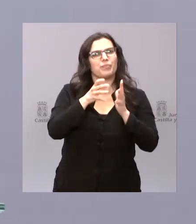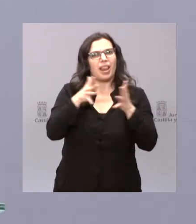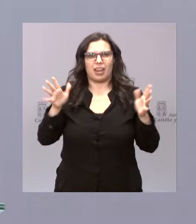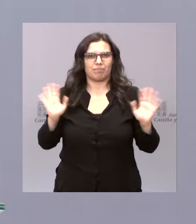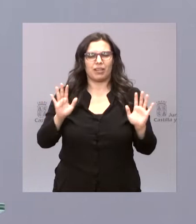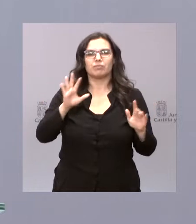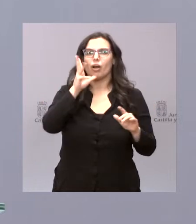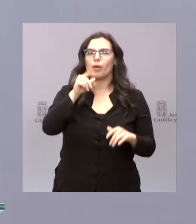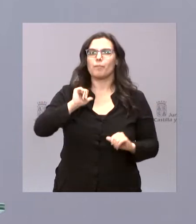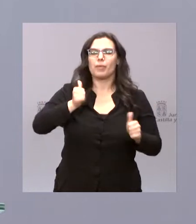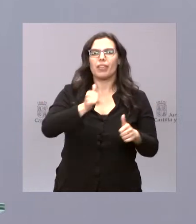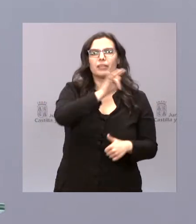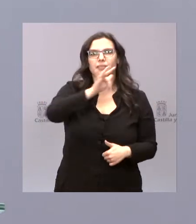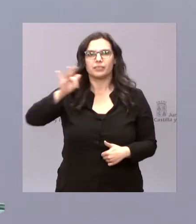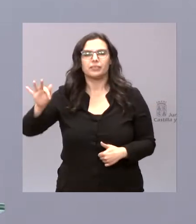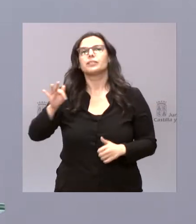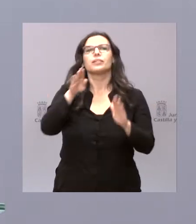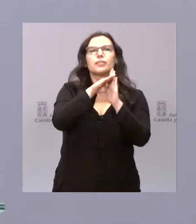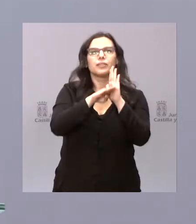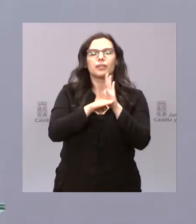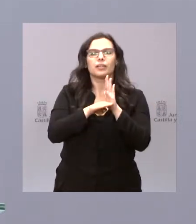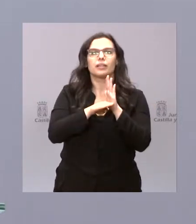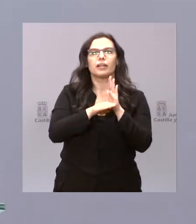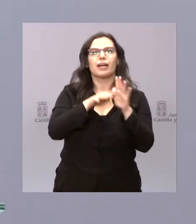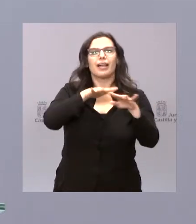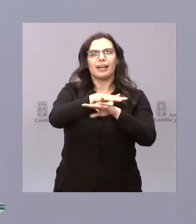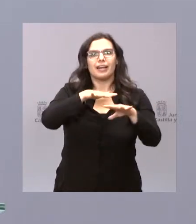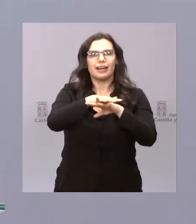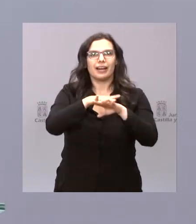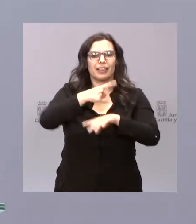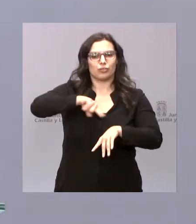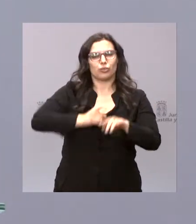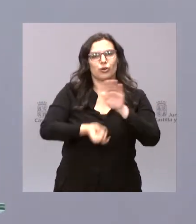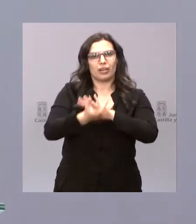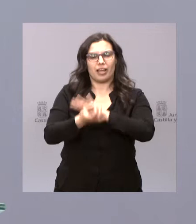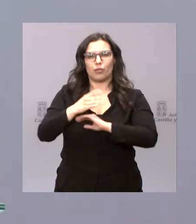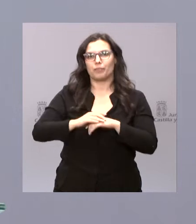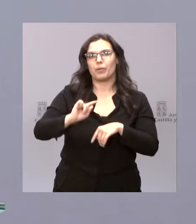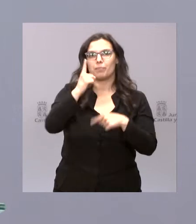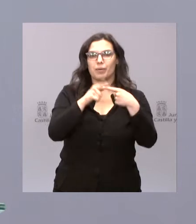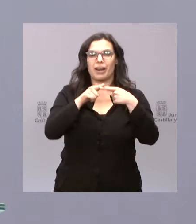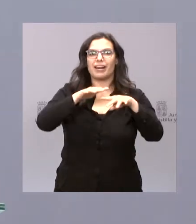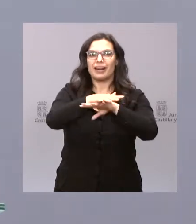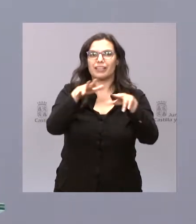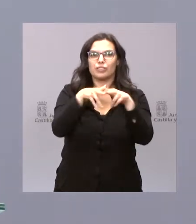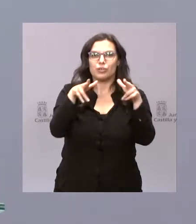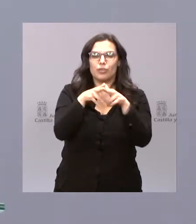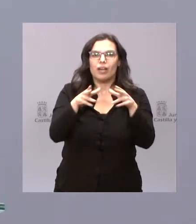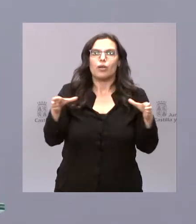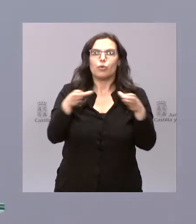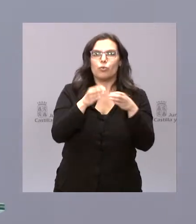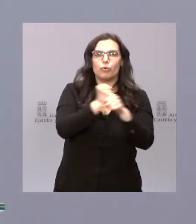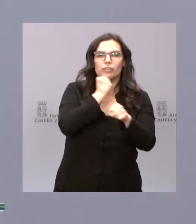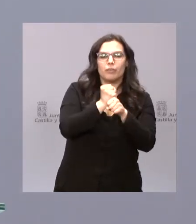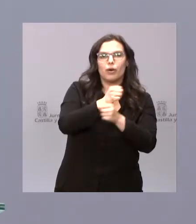pues a conocer y ordenar por orden de constitución las redes que hemos creado. La primera fue la red social Grupo de Trabajo Violencia de